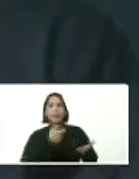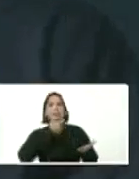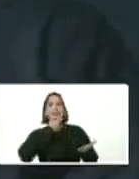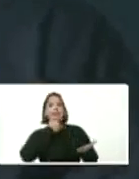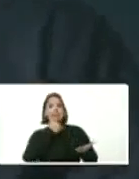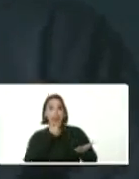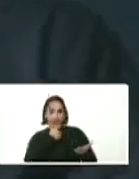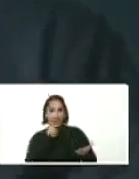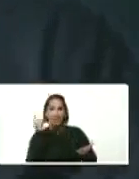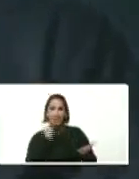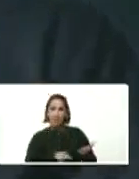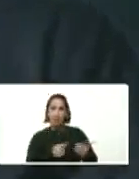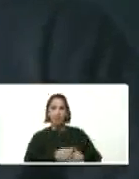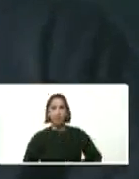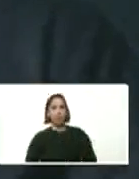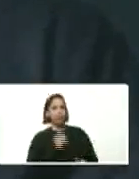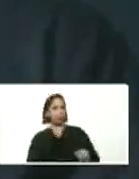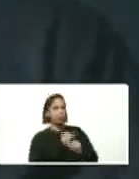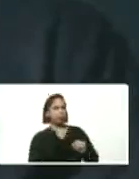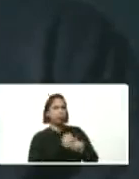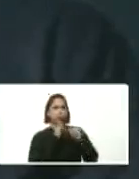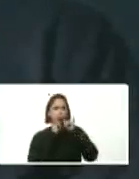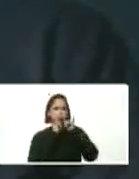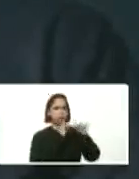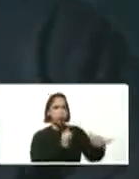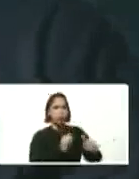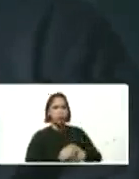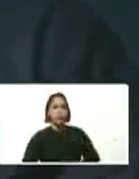va a colocar en plataformas digitales